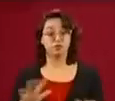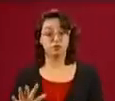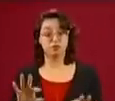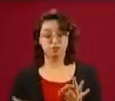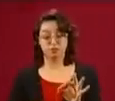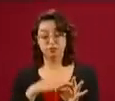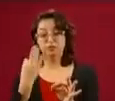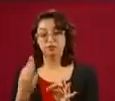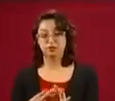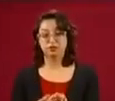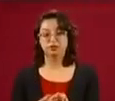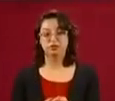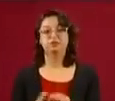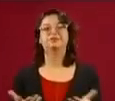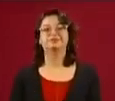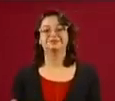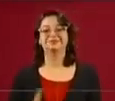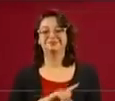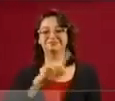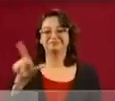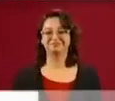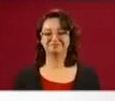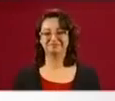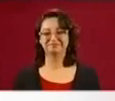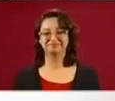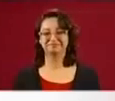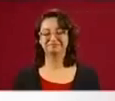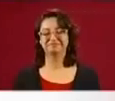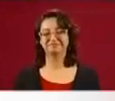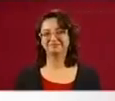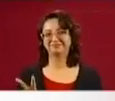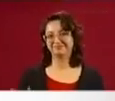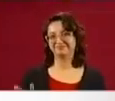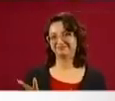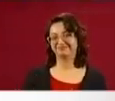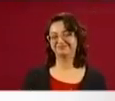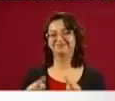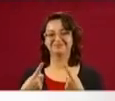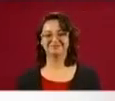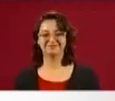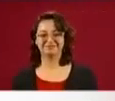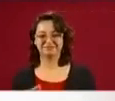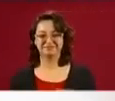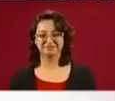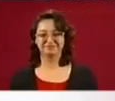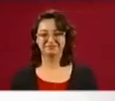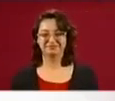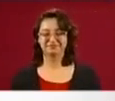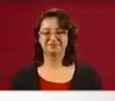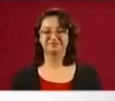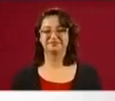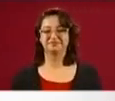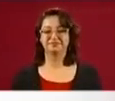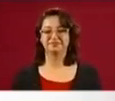Vamos a disfrutar todos de la música. Vamos